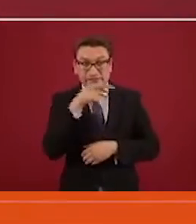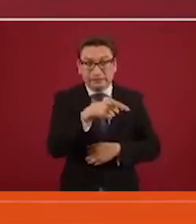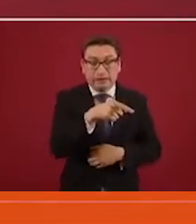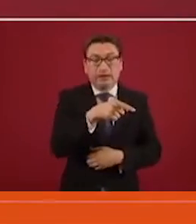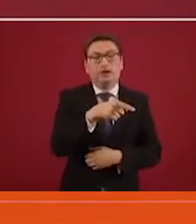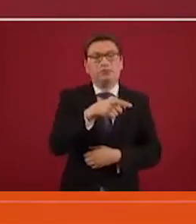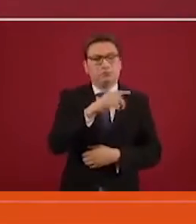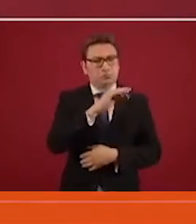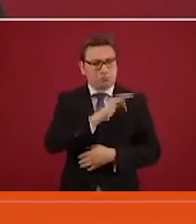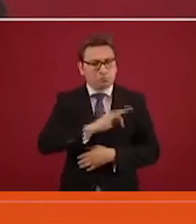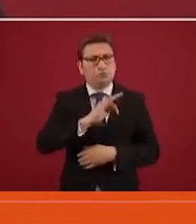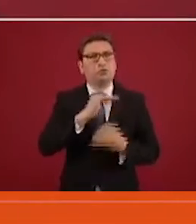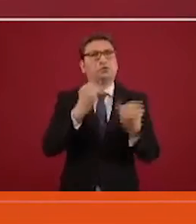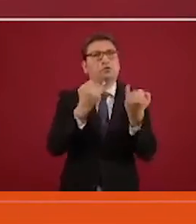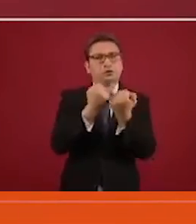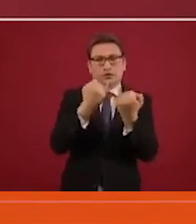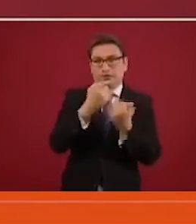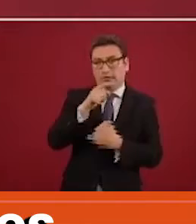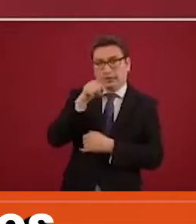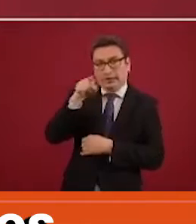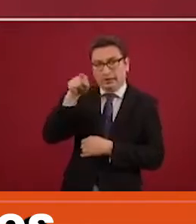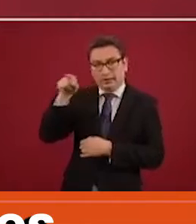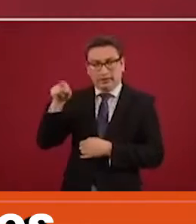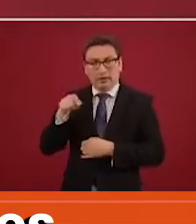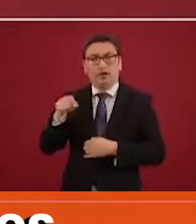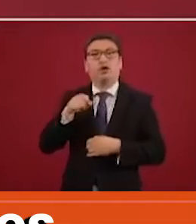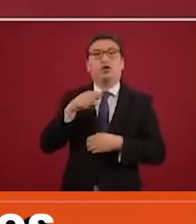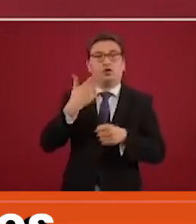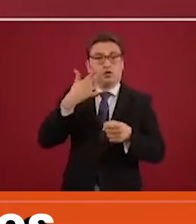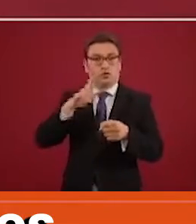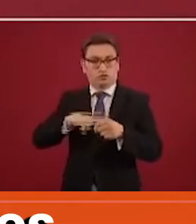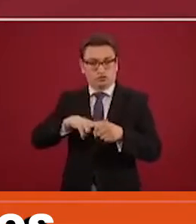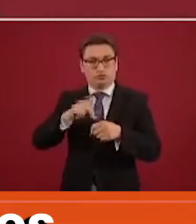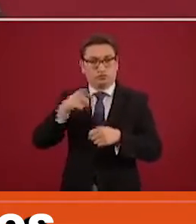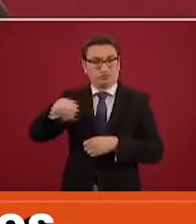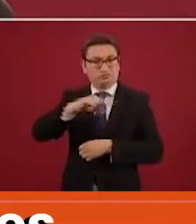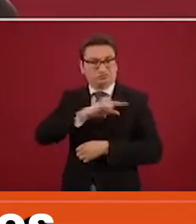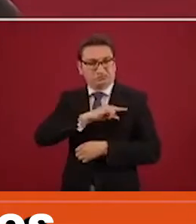puedan ir a estos hospitales privados